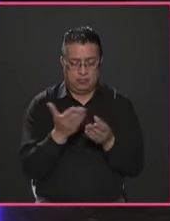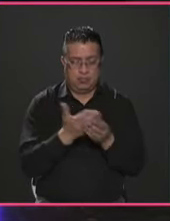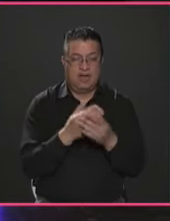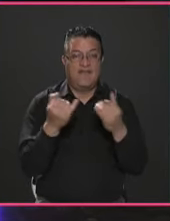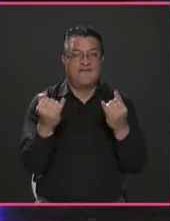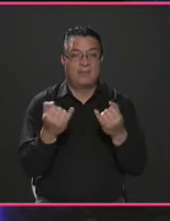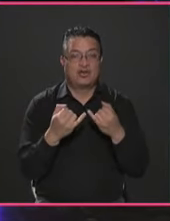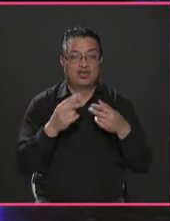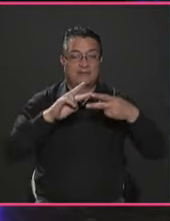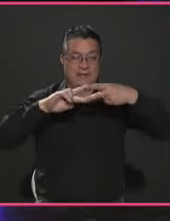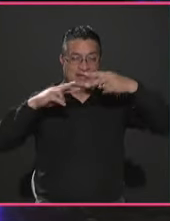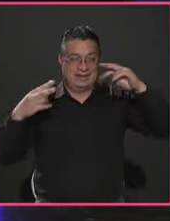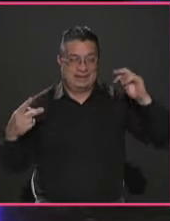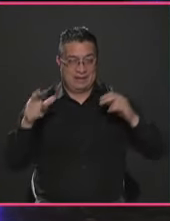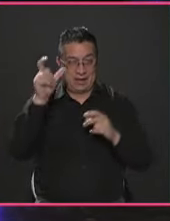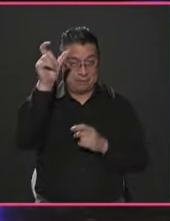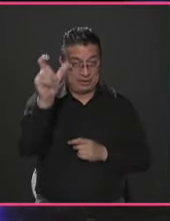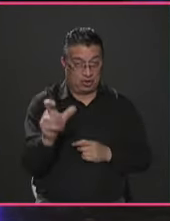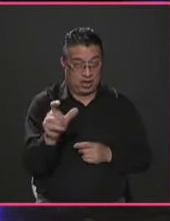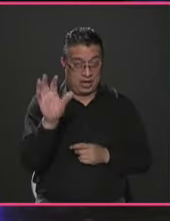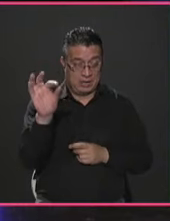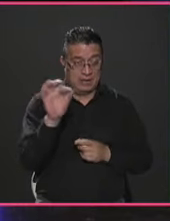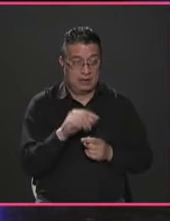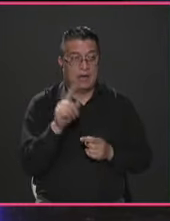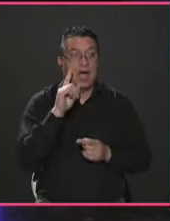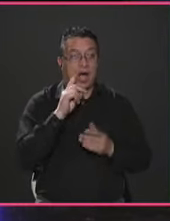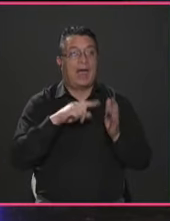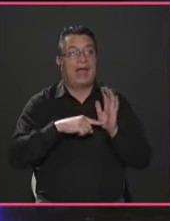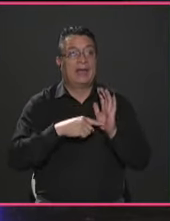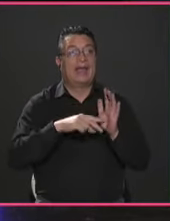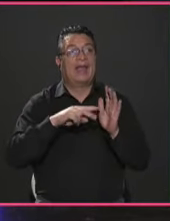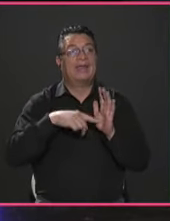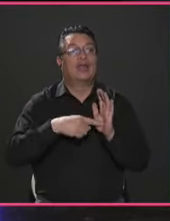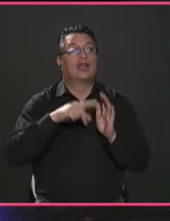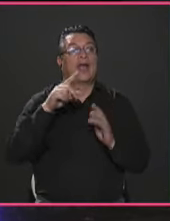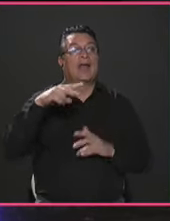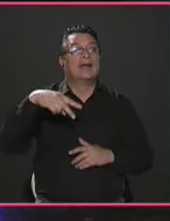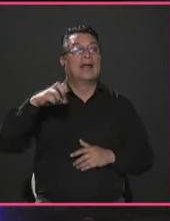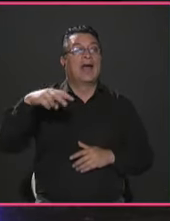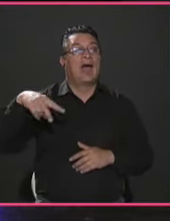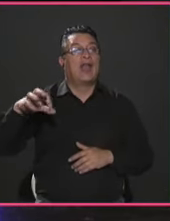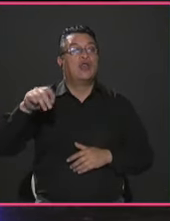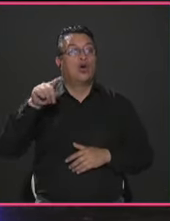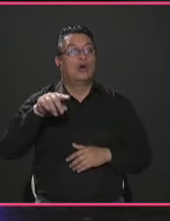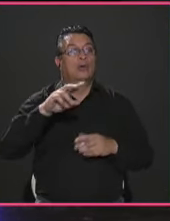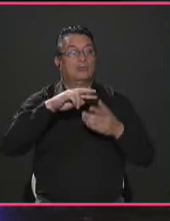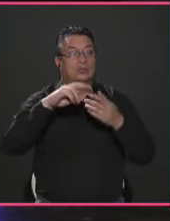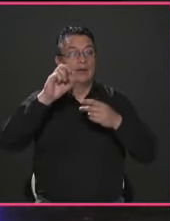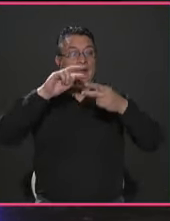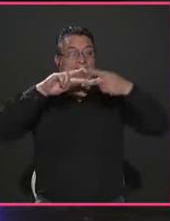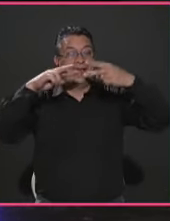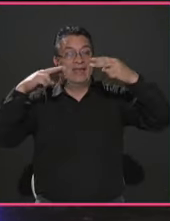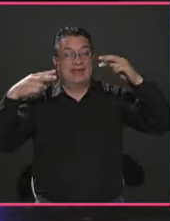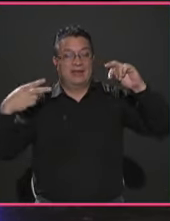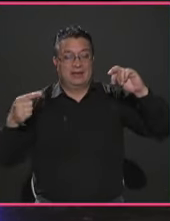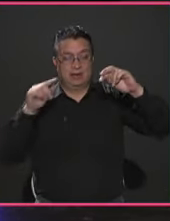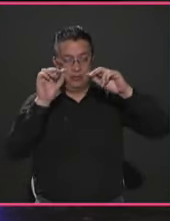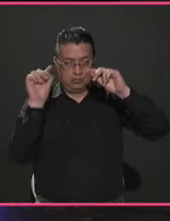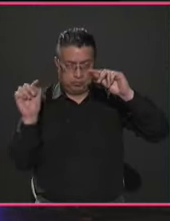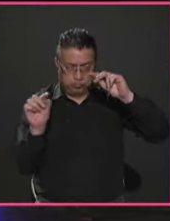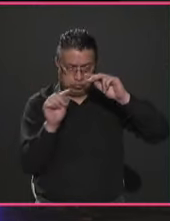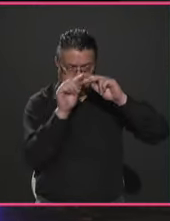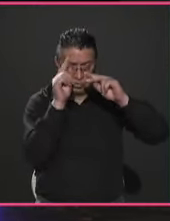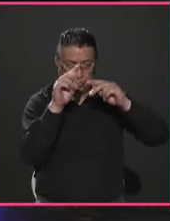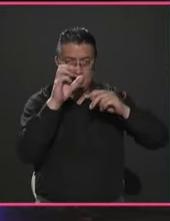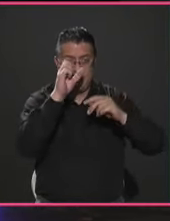genética de la persona ahí estoy mostrando una tecnología que se llama Nano por en donde la hebra de ADN pasa por un poro y cada vez que